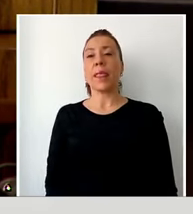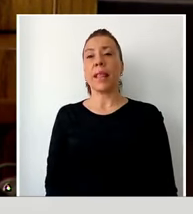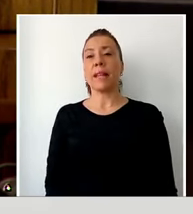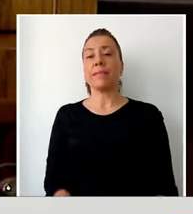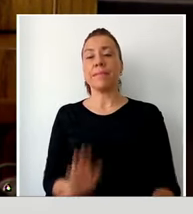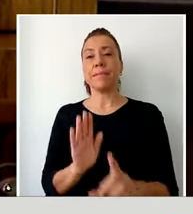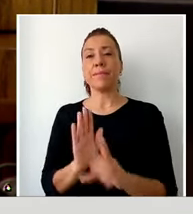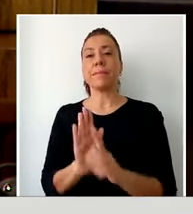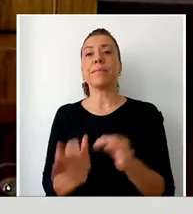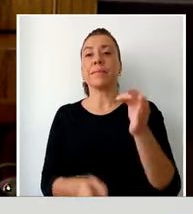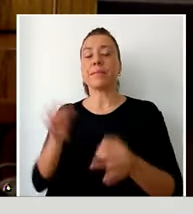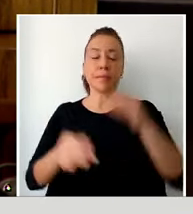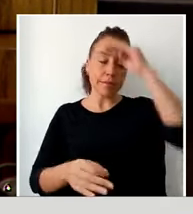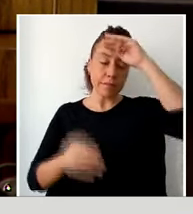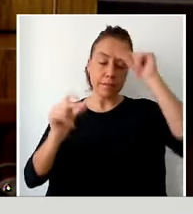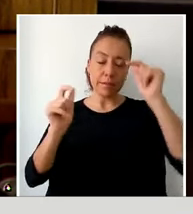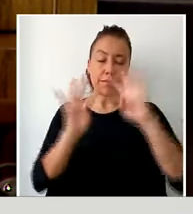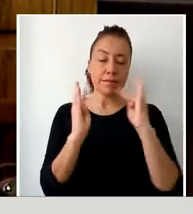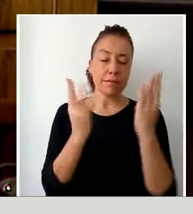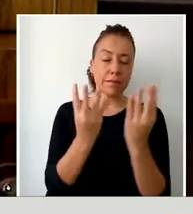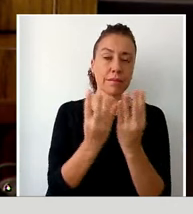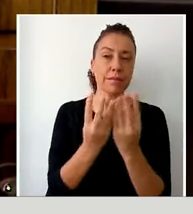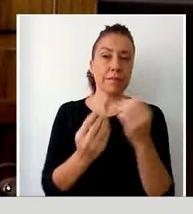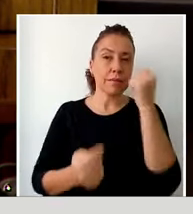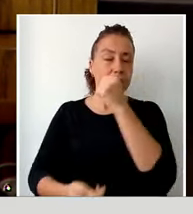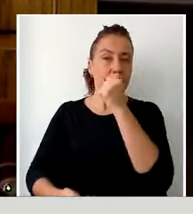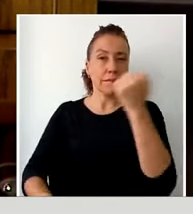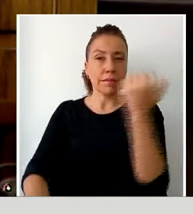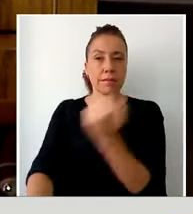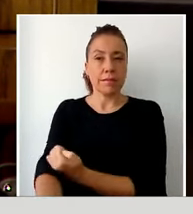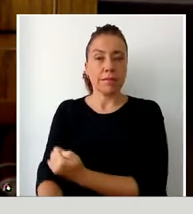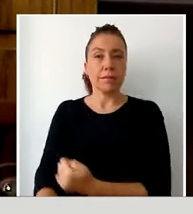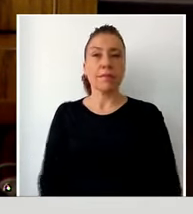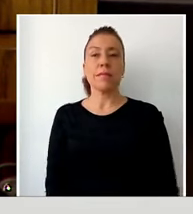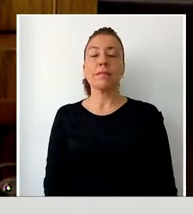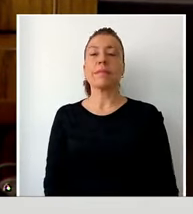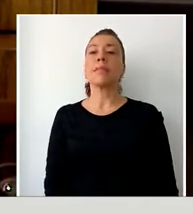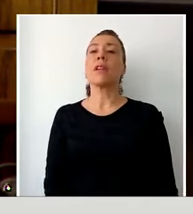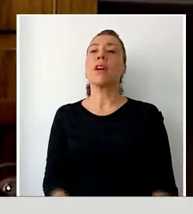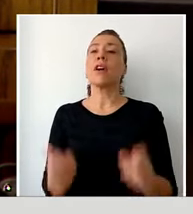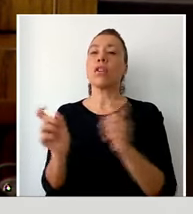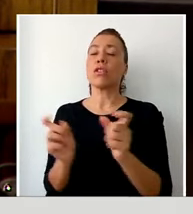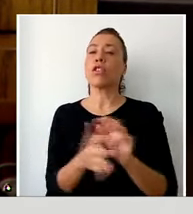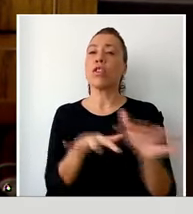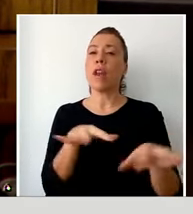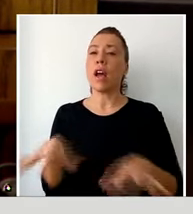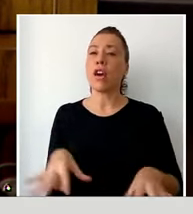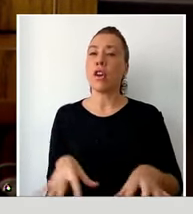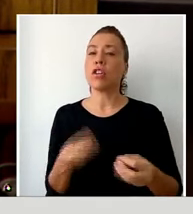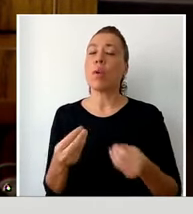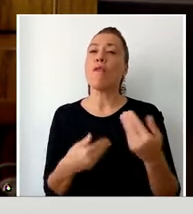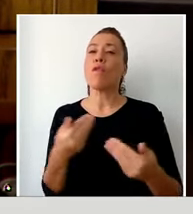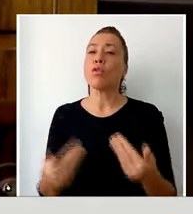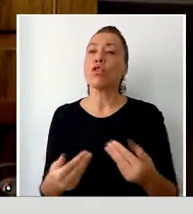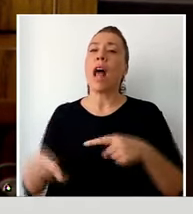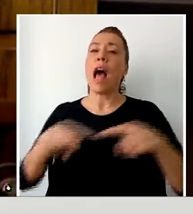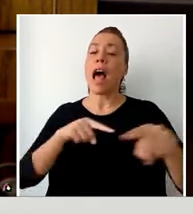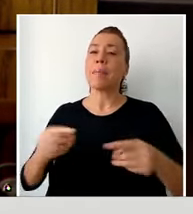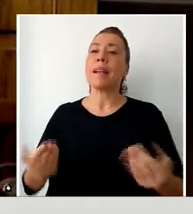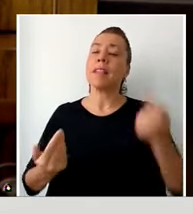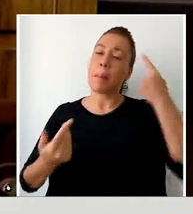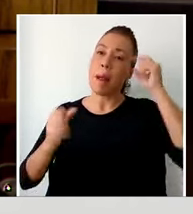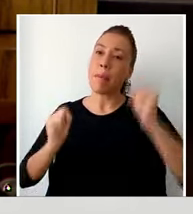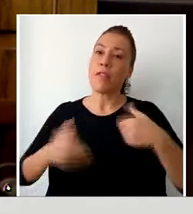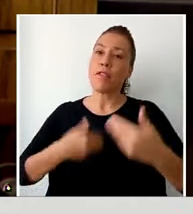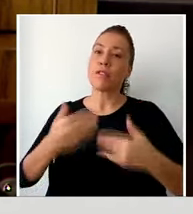en dopaje en la forma de panel de expertos regulando todos aquellos aspectos operativos y administrativos requeridos para su funcionamiento independiente